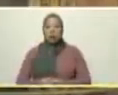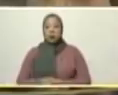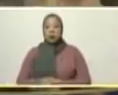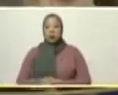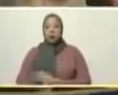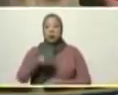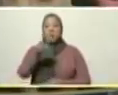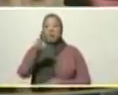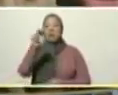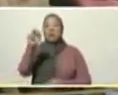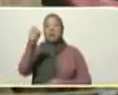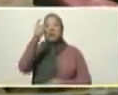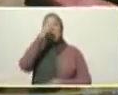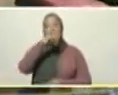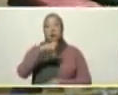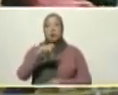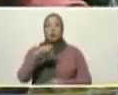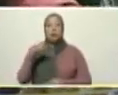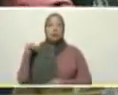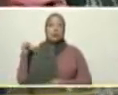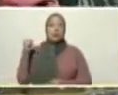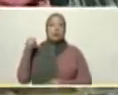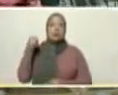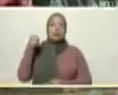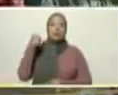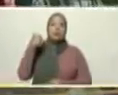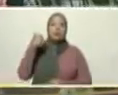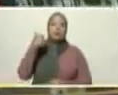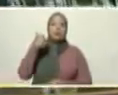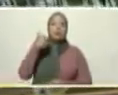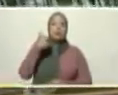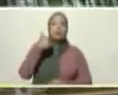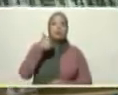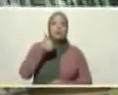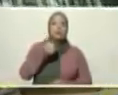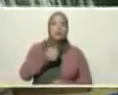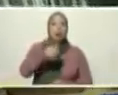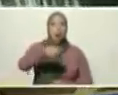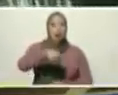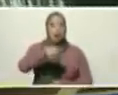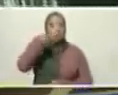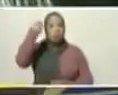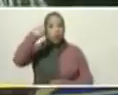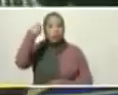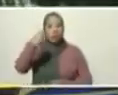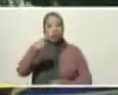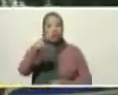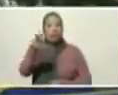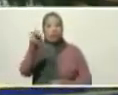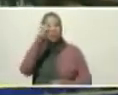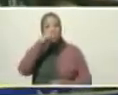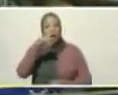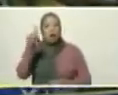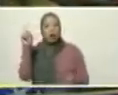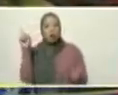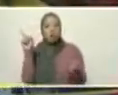20 años no son nada, como dice la canción de Ernesto